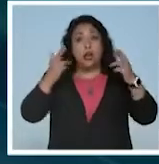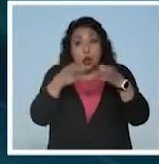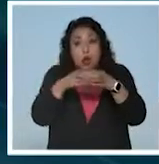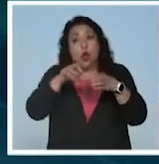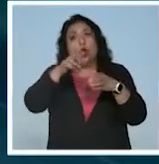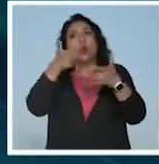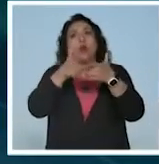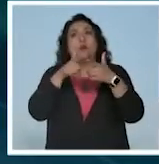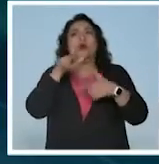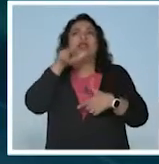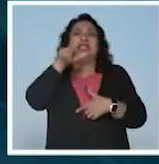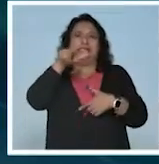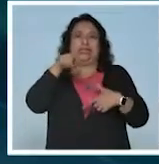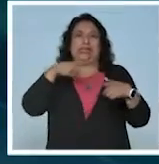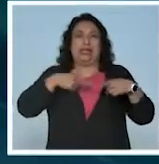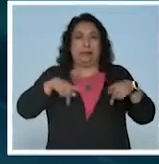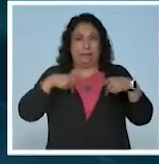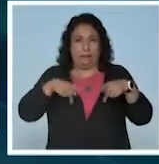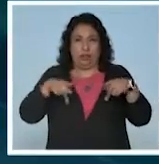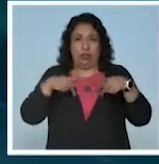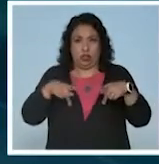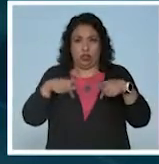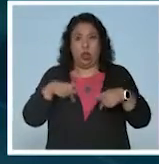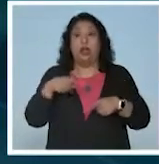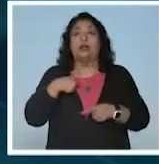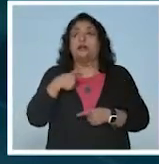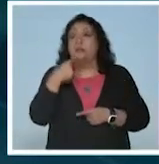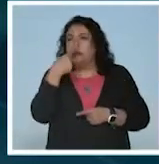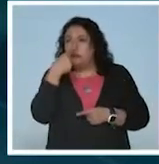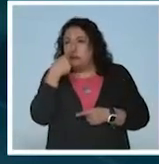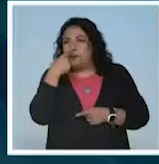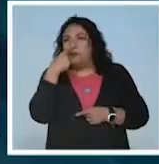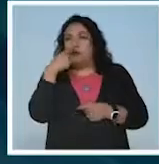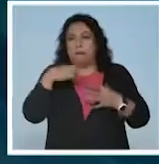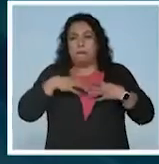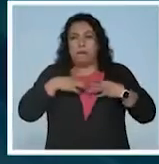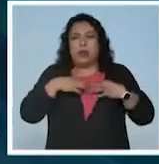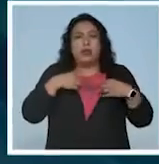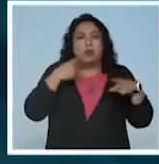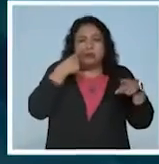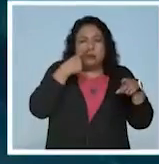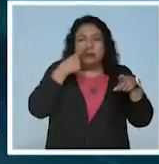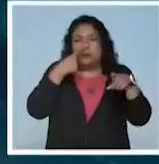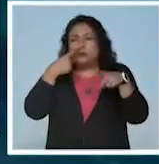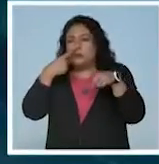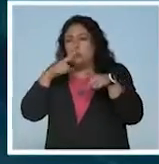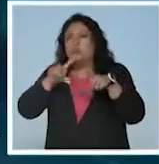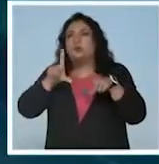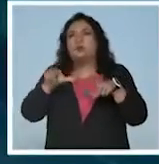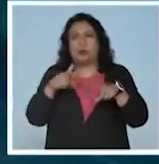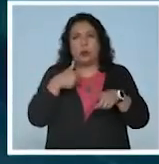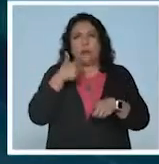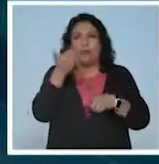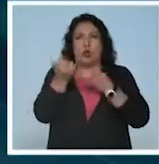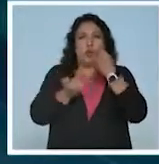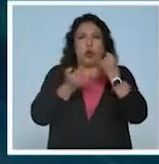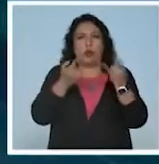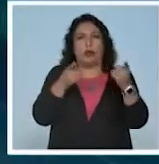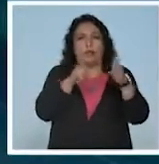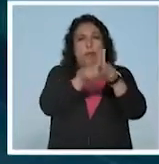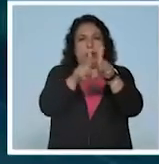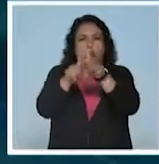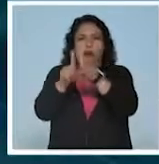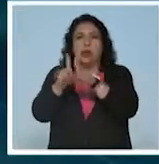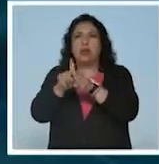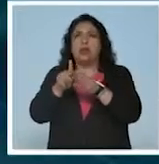de 17 individuos y la e-nose midió el olor de sus playeras. Luego, se les pidió jugar en pares a